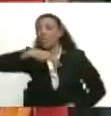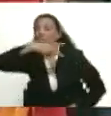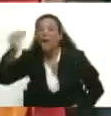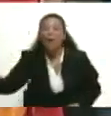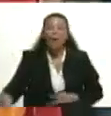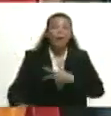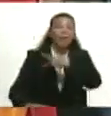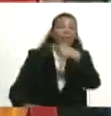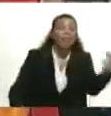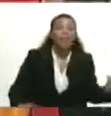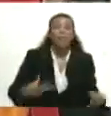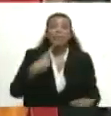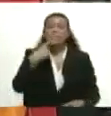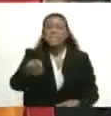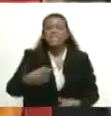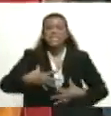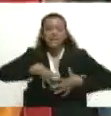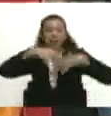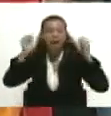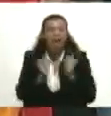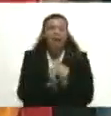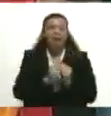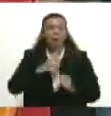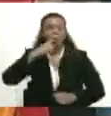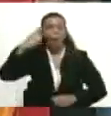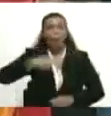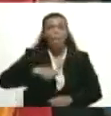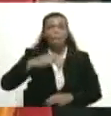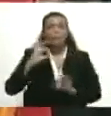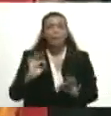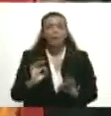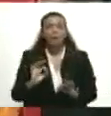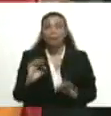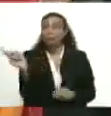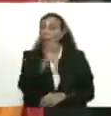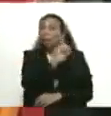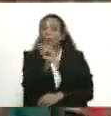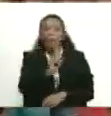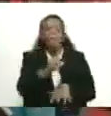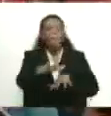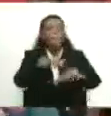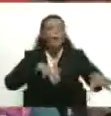Ustedes dicen guerrero, ¿verdad? ¿Verdad los hombres?